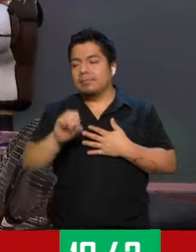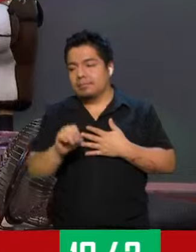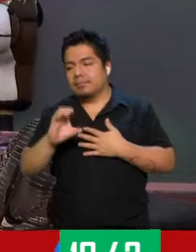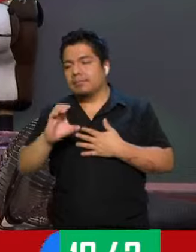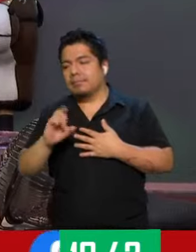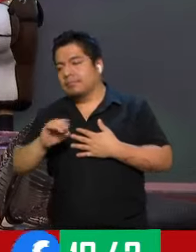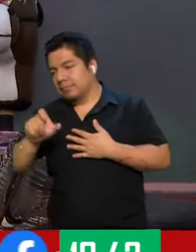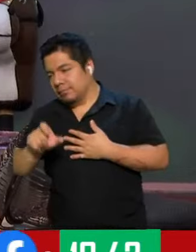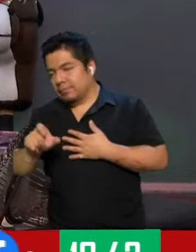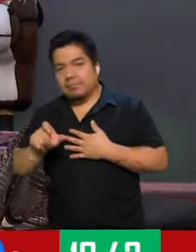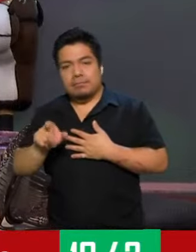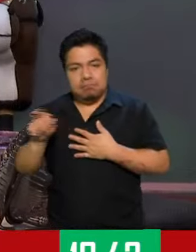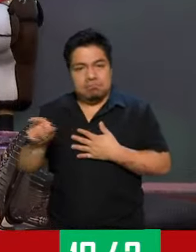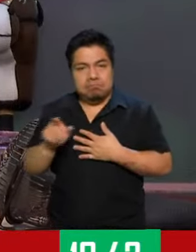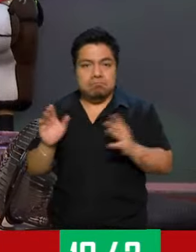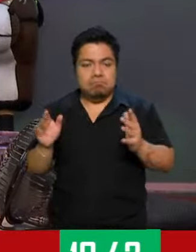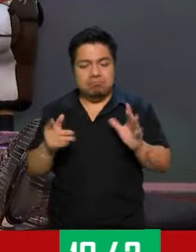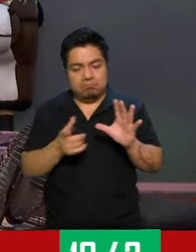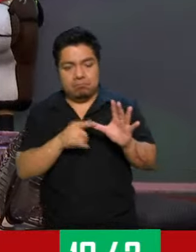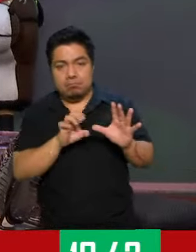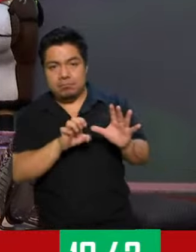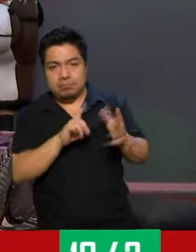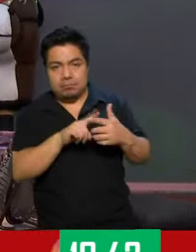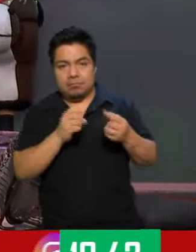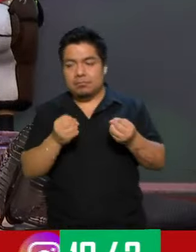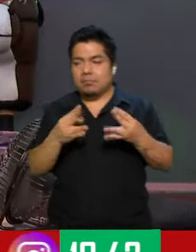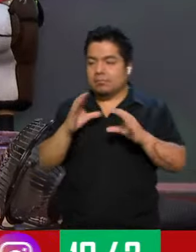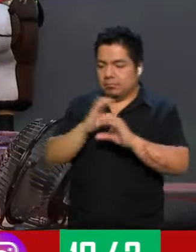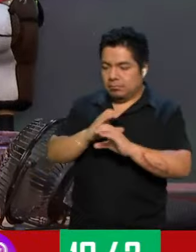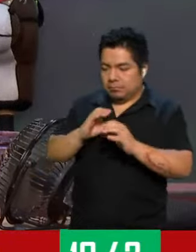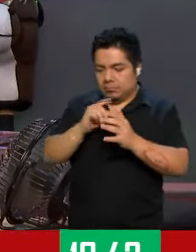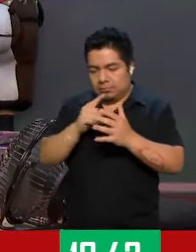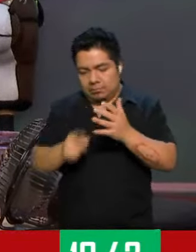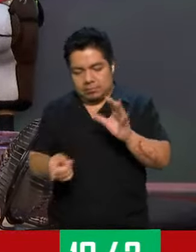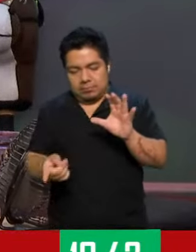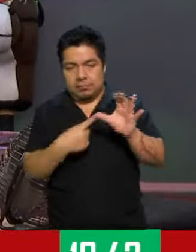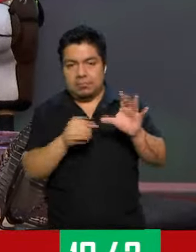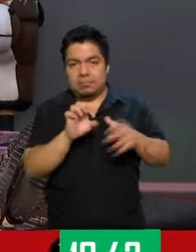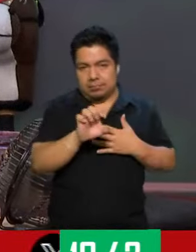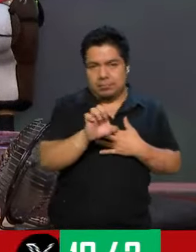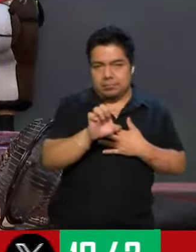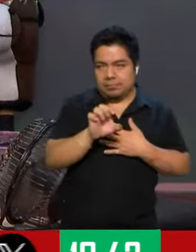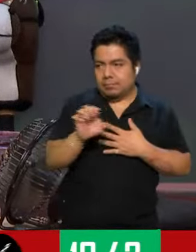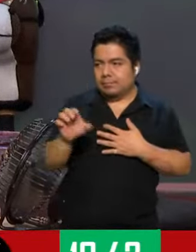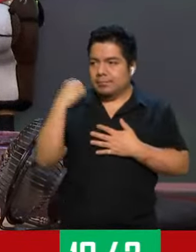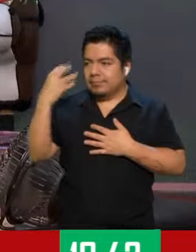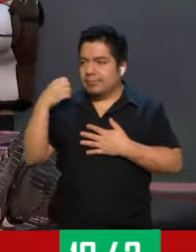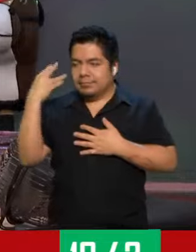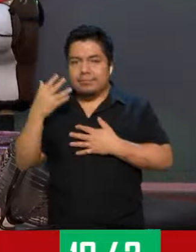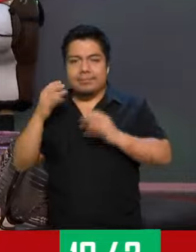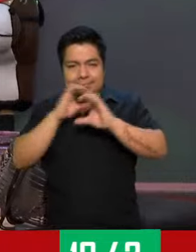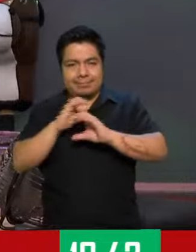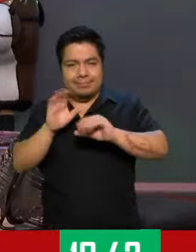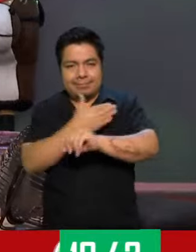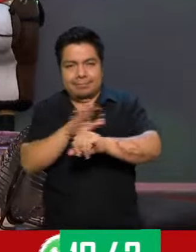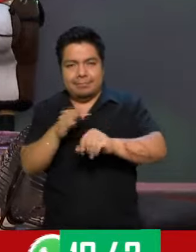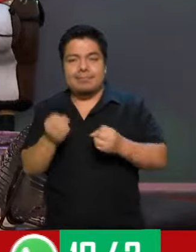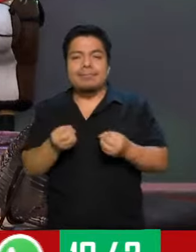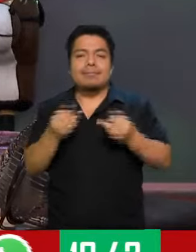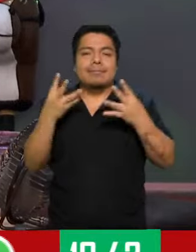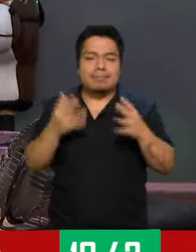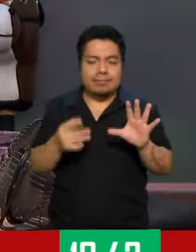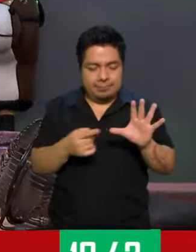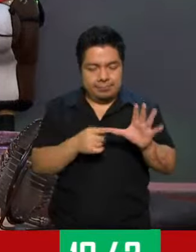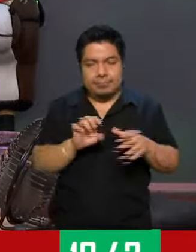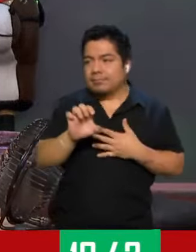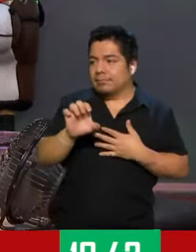CDMX. E. Costos de conciertos. Le voy a poner que lee. para los costos, ¿no? De acuerdo. El E de costos